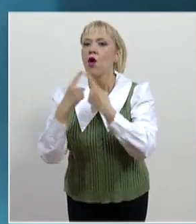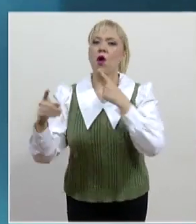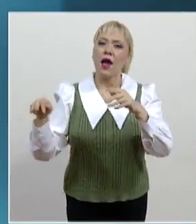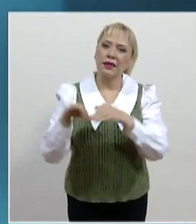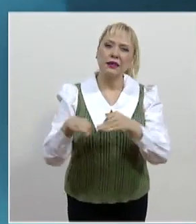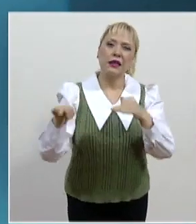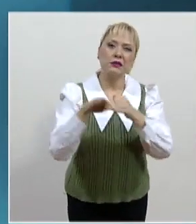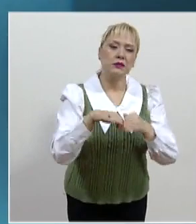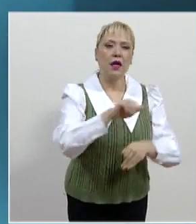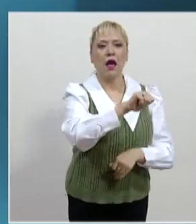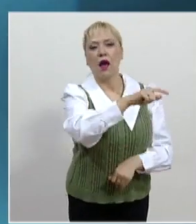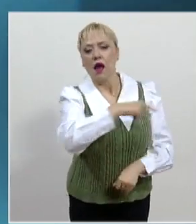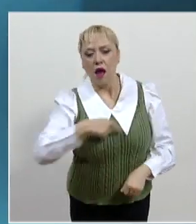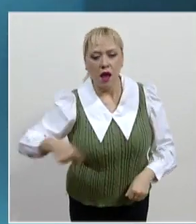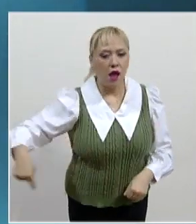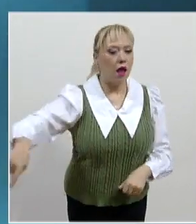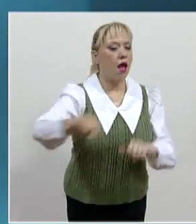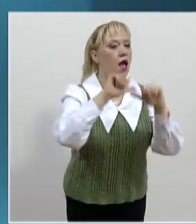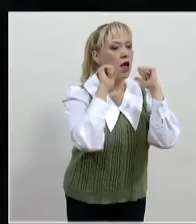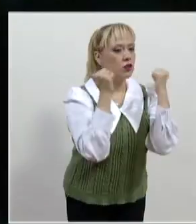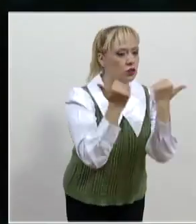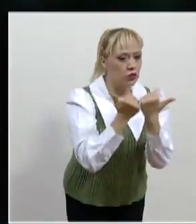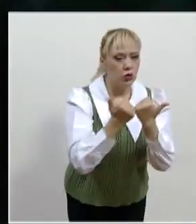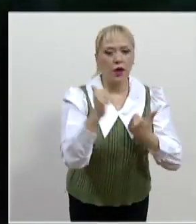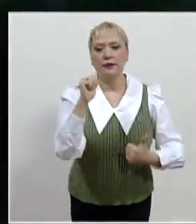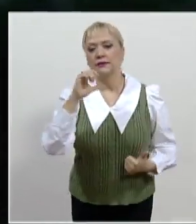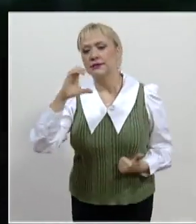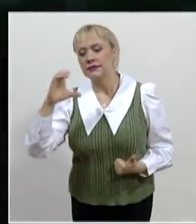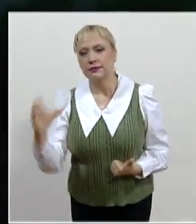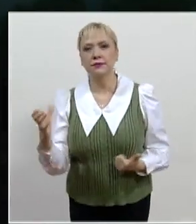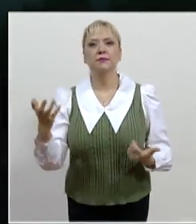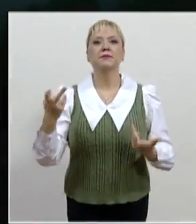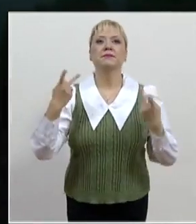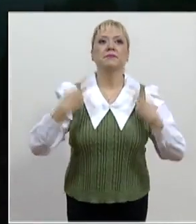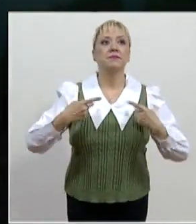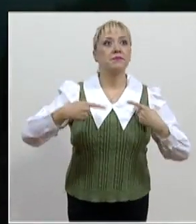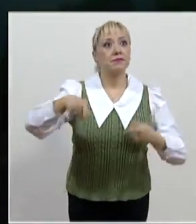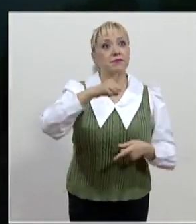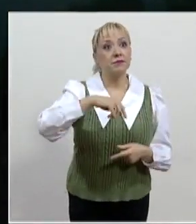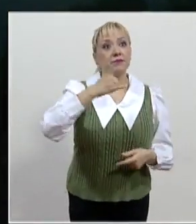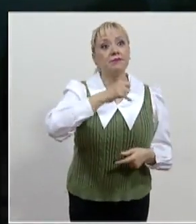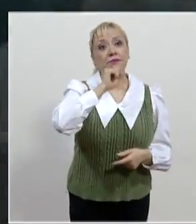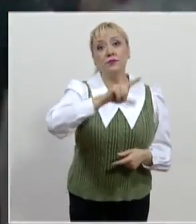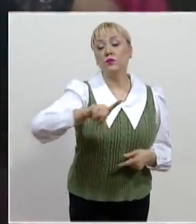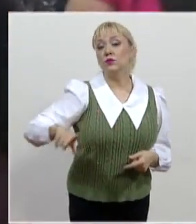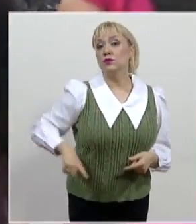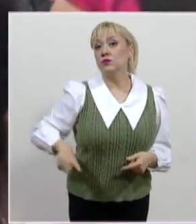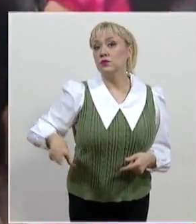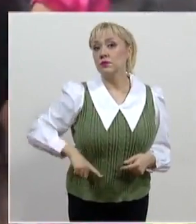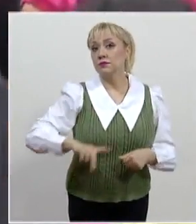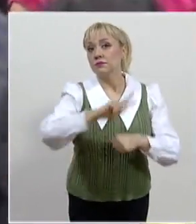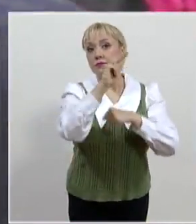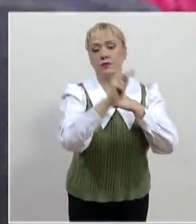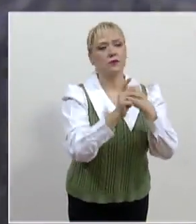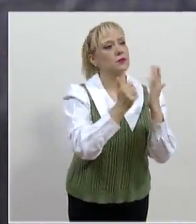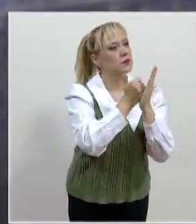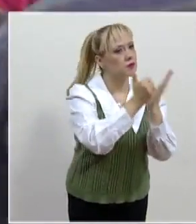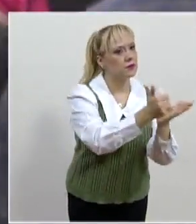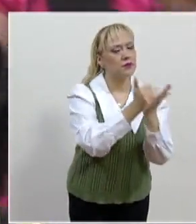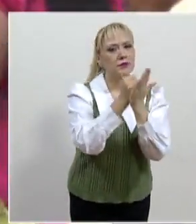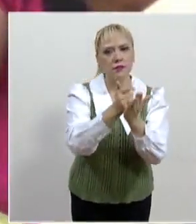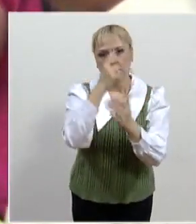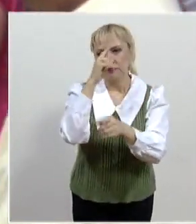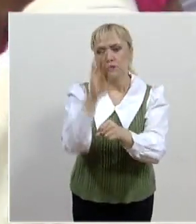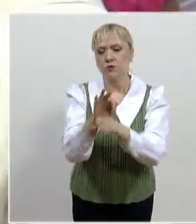de la sociedad civil. Además, se informa, ayuda a los gobiernos a cumplir con su obligación tanto de proteger como de garantizar